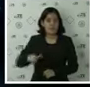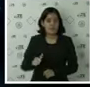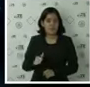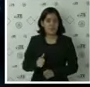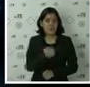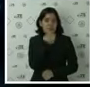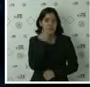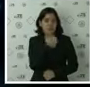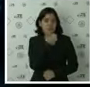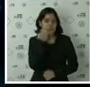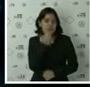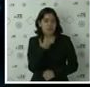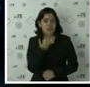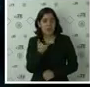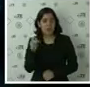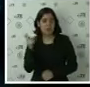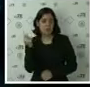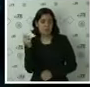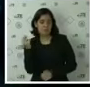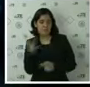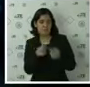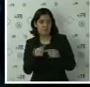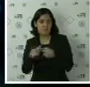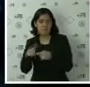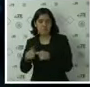como un apoyo. Es todo, muchas gracias.